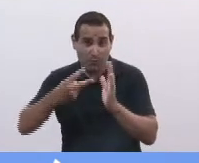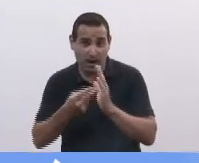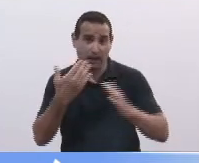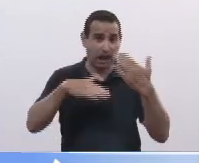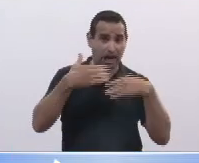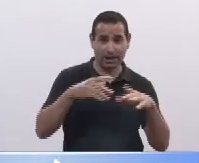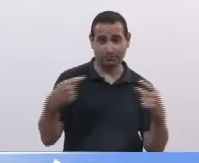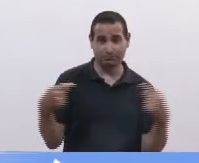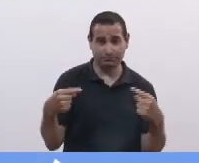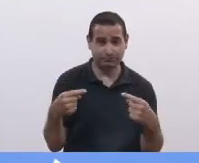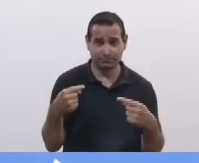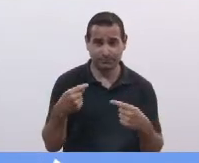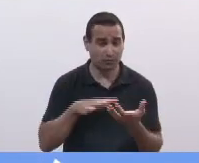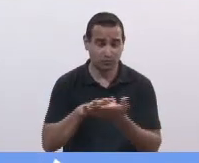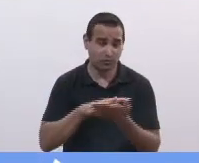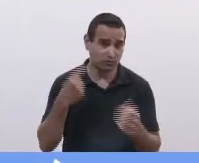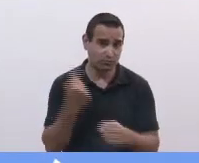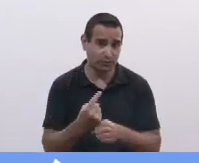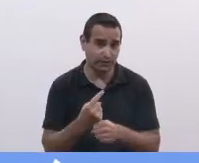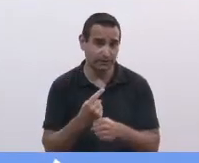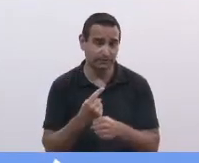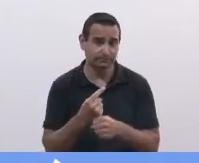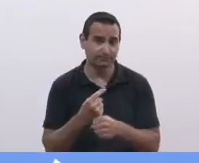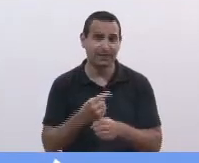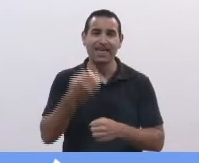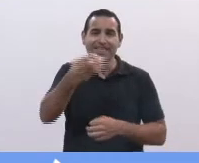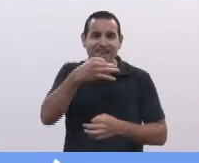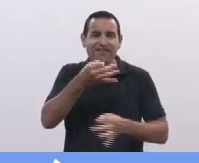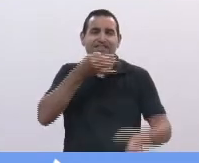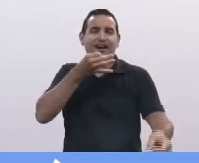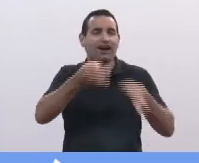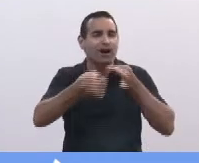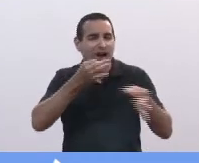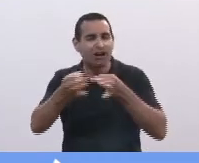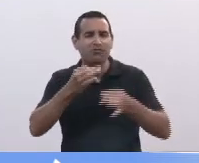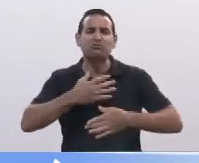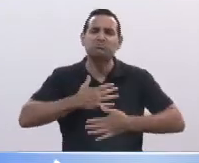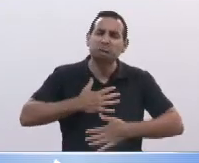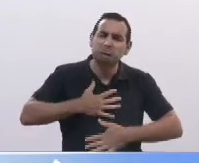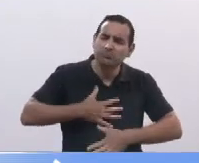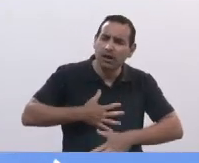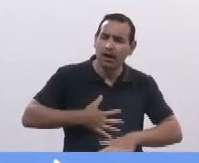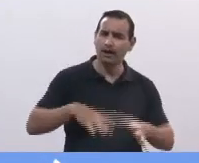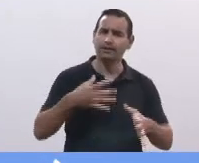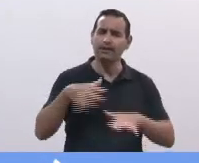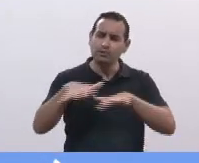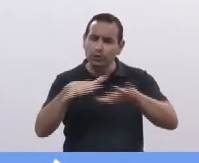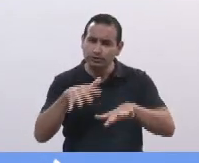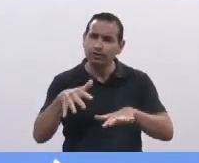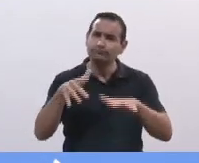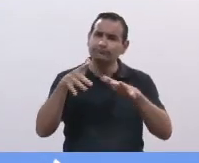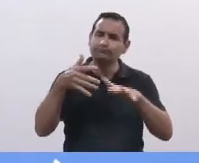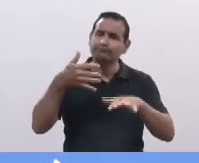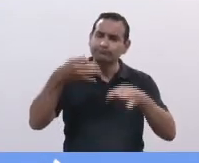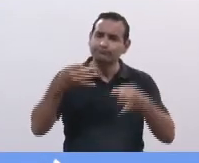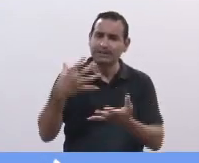problemas de la Argentina, Presidenta. Es con capacidad de diálogo, con humildad, con visión de realidad